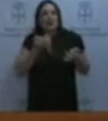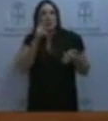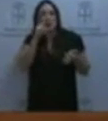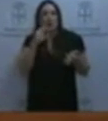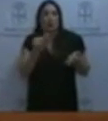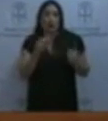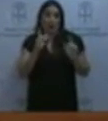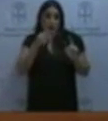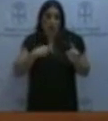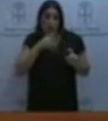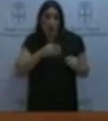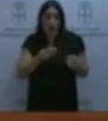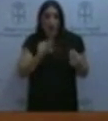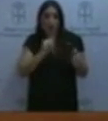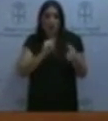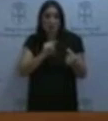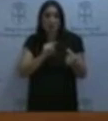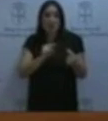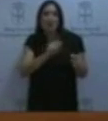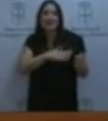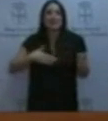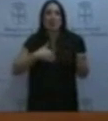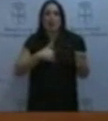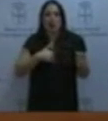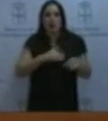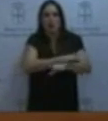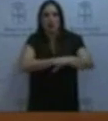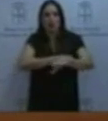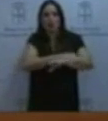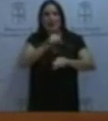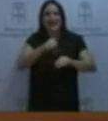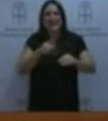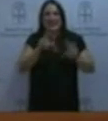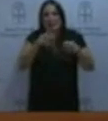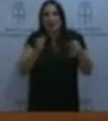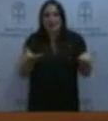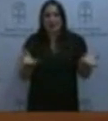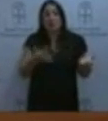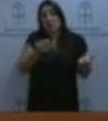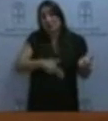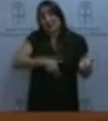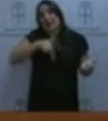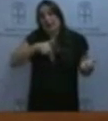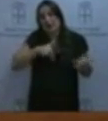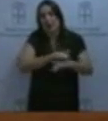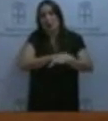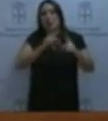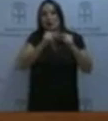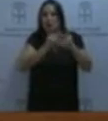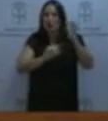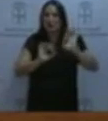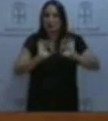para el caso que aquí nos ocupa, es el papel de las administraciones públicas en este asunto en general y de la Administración asturiana en